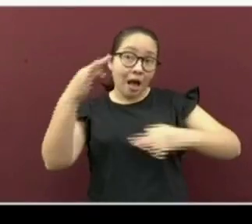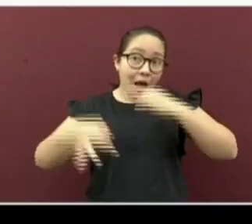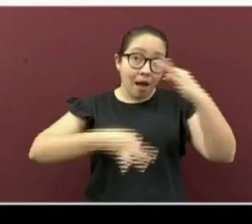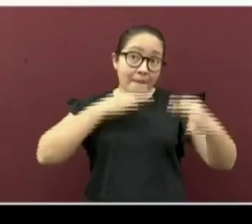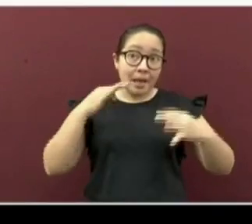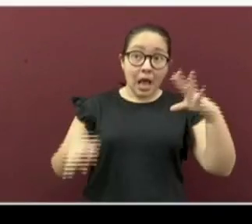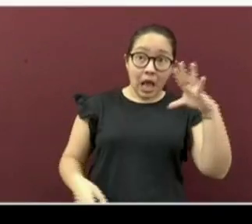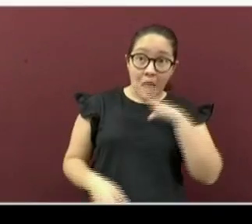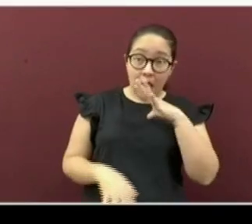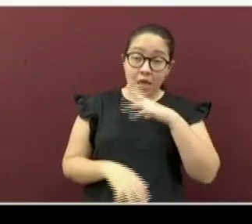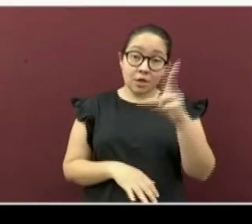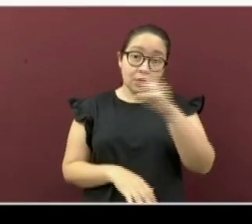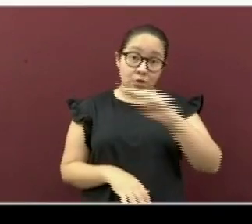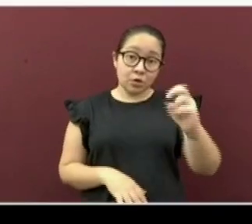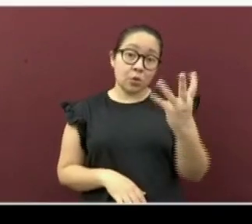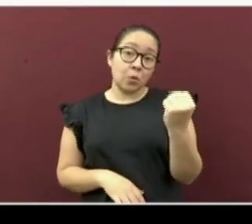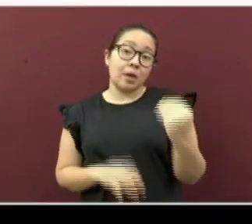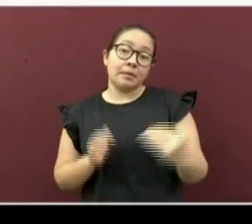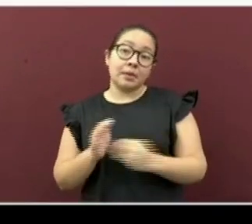son